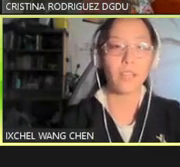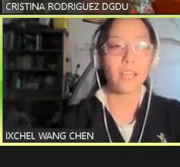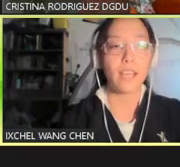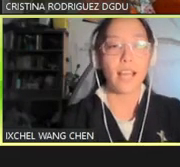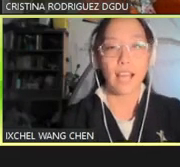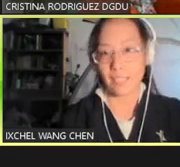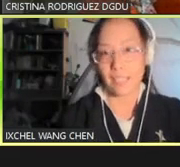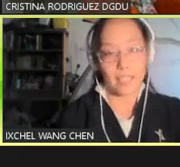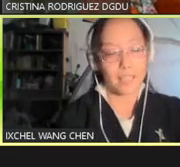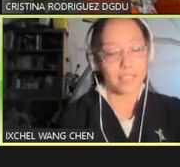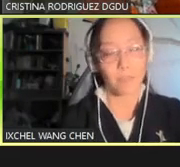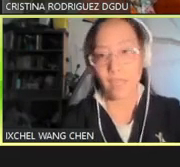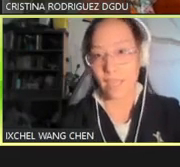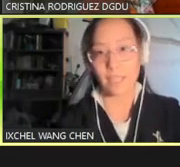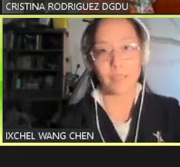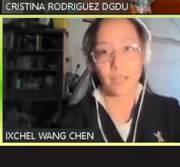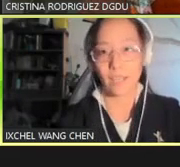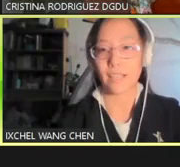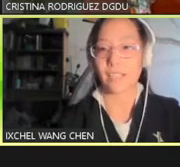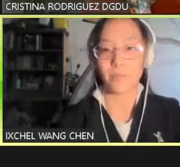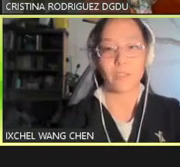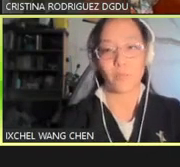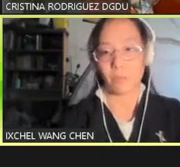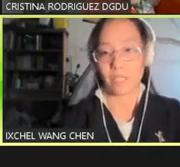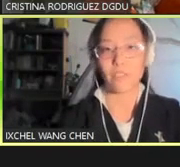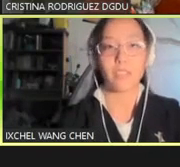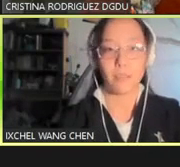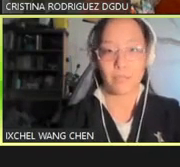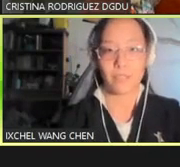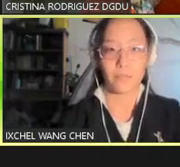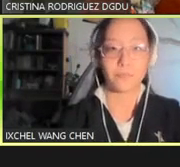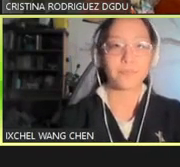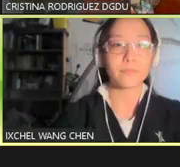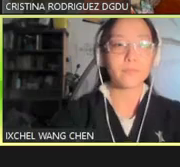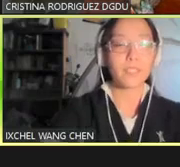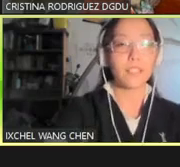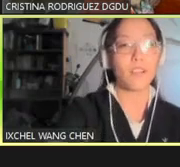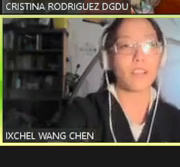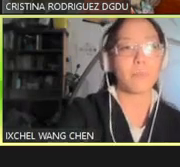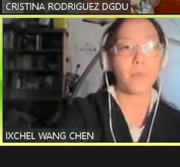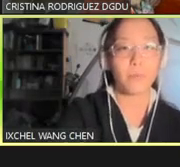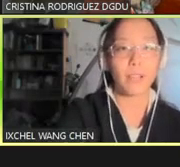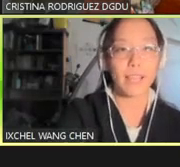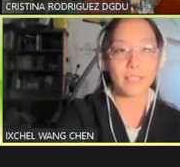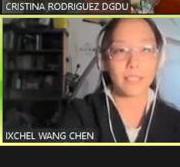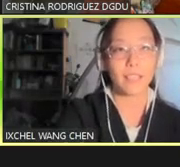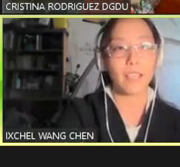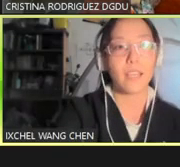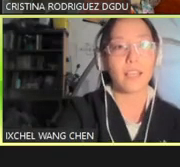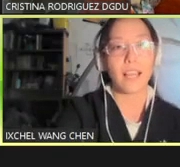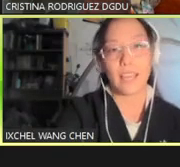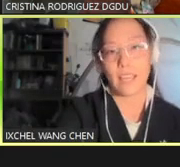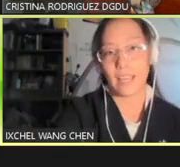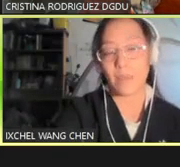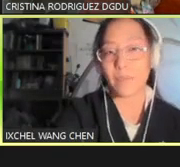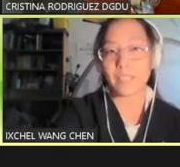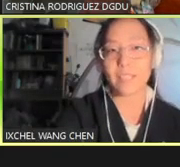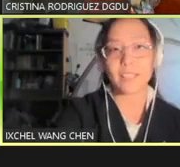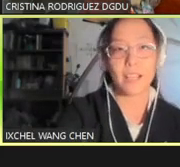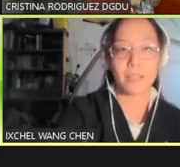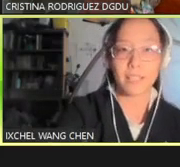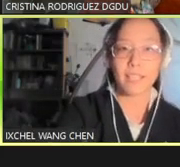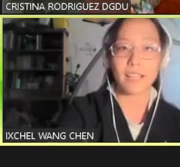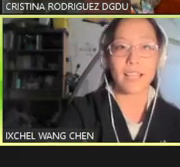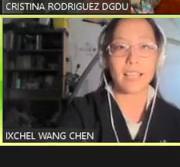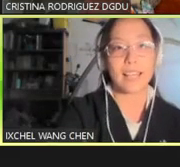movimiento. Así que se mide y se maneja siempre como inversión y eversión. Lo que provoca es que la pinza